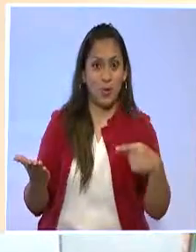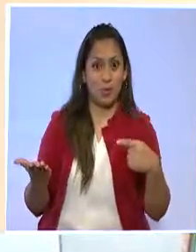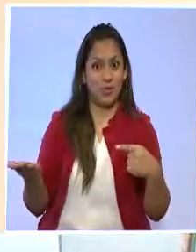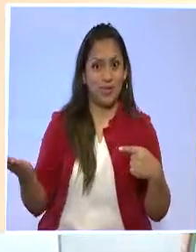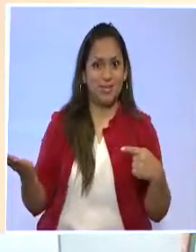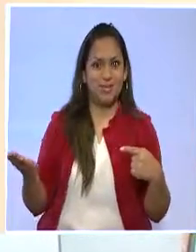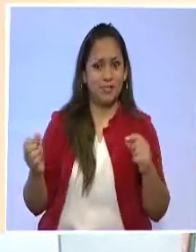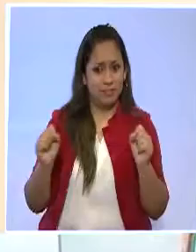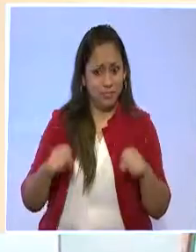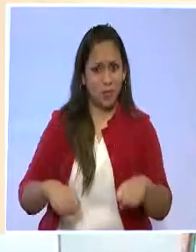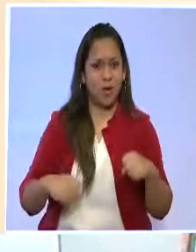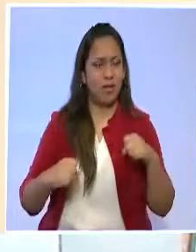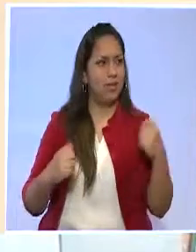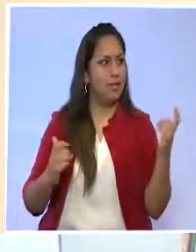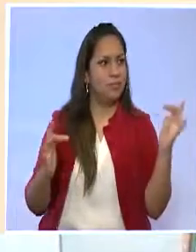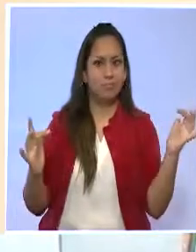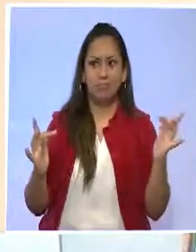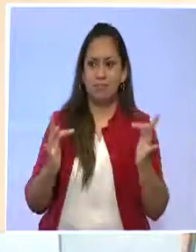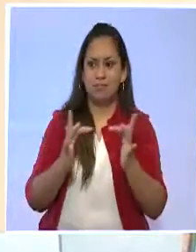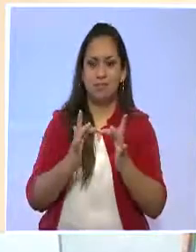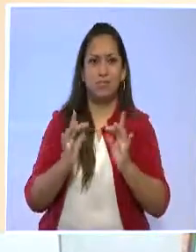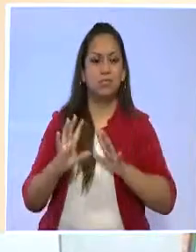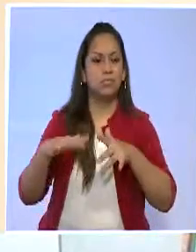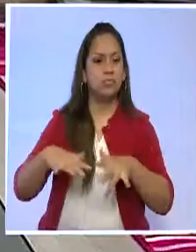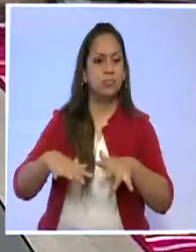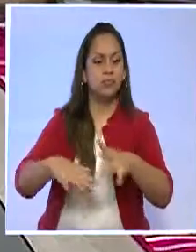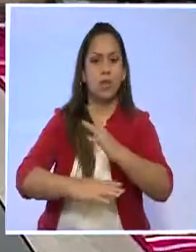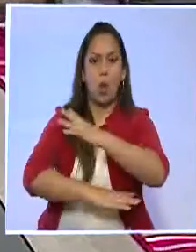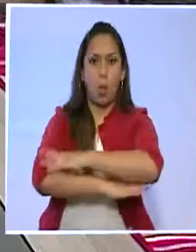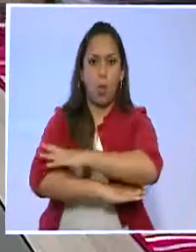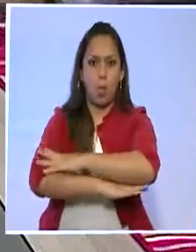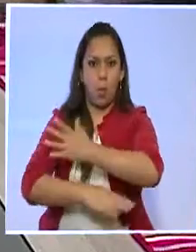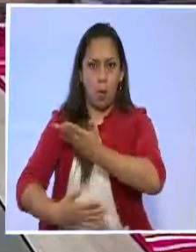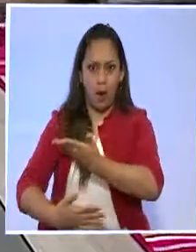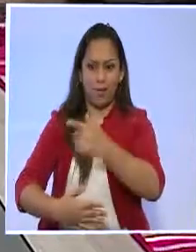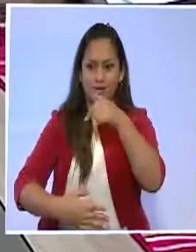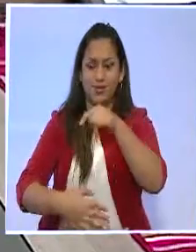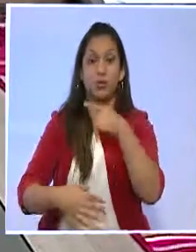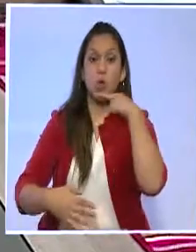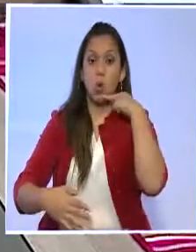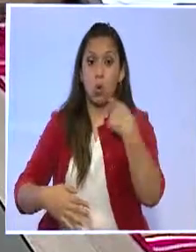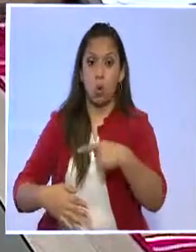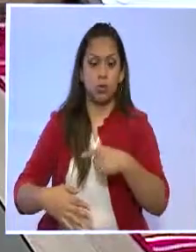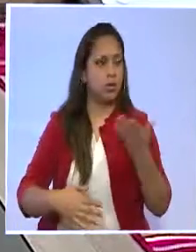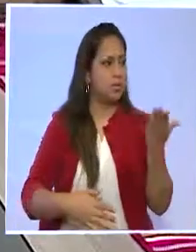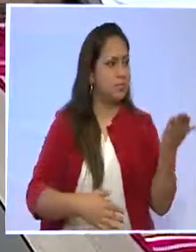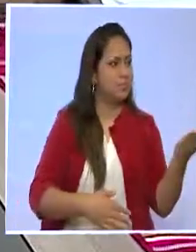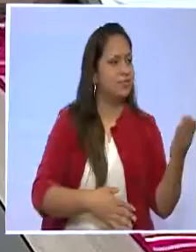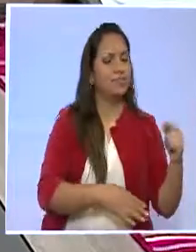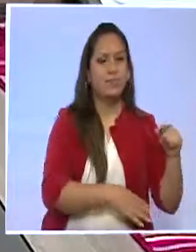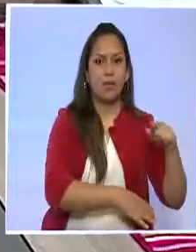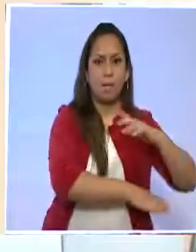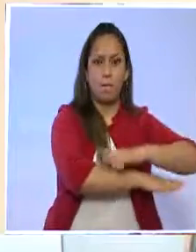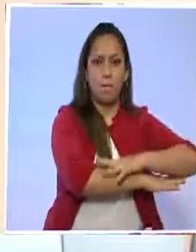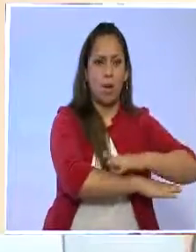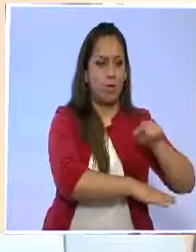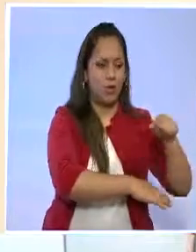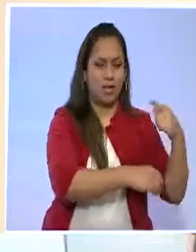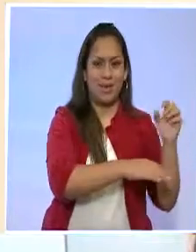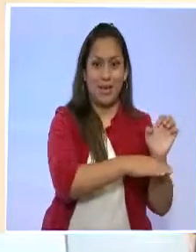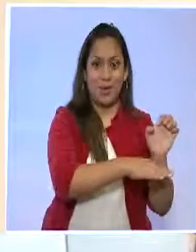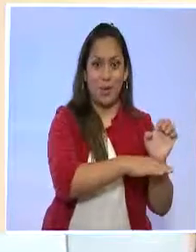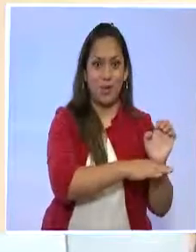potenciar entre puertos y tomarlas justamente del pacífico' entonces es un tema que